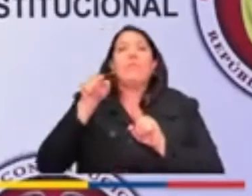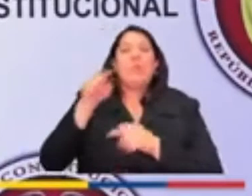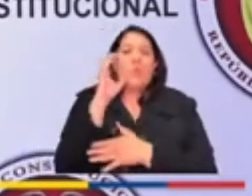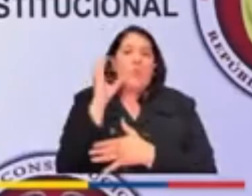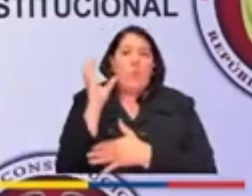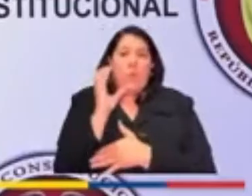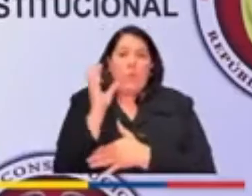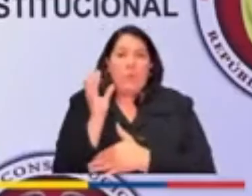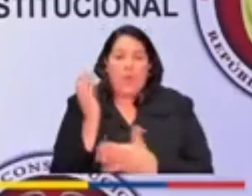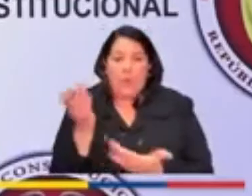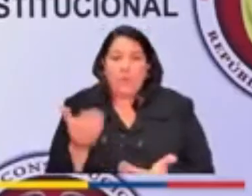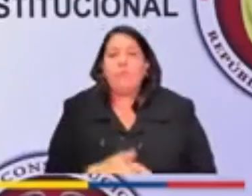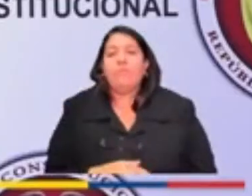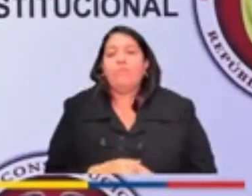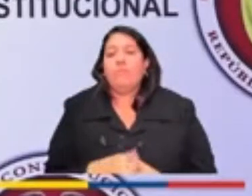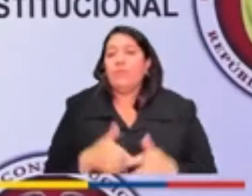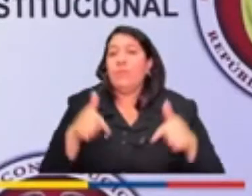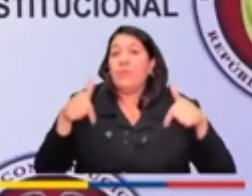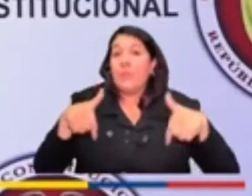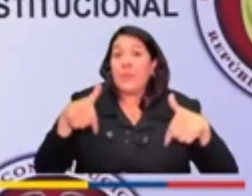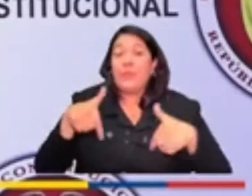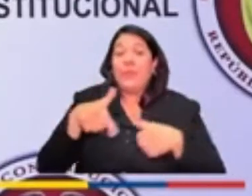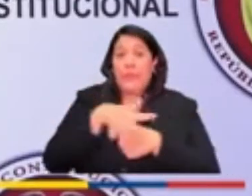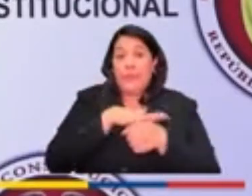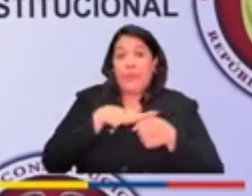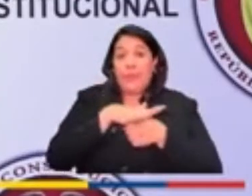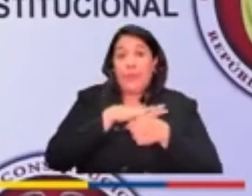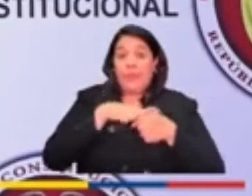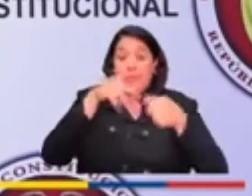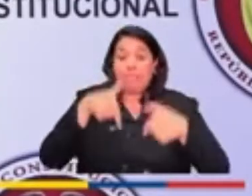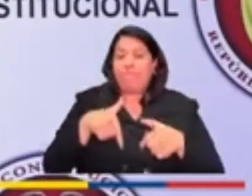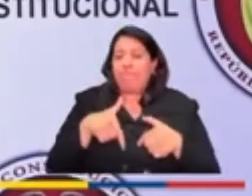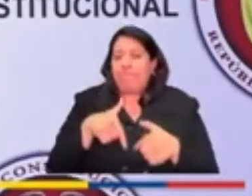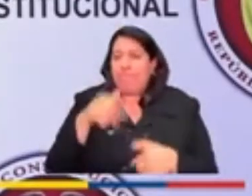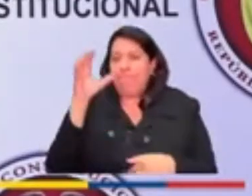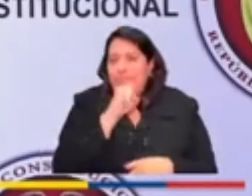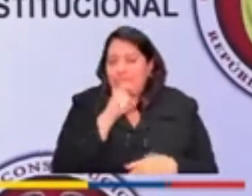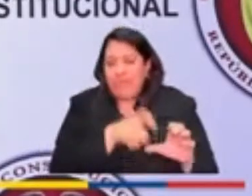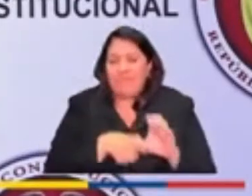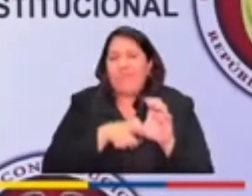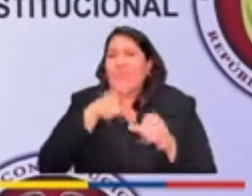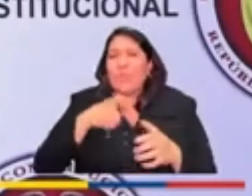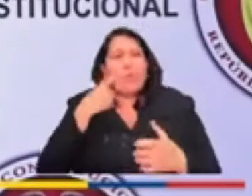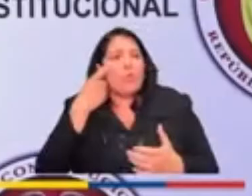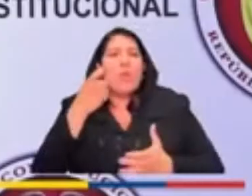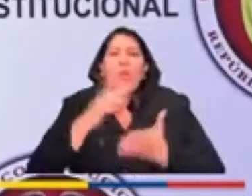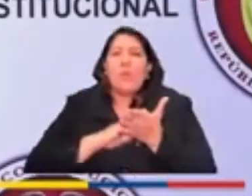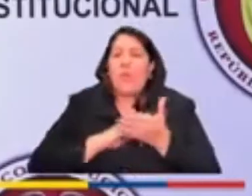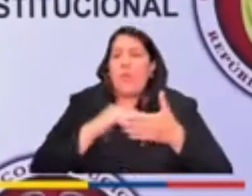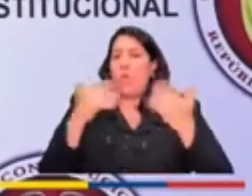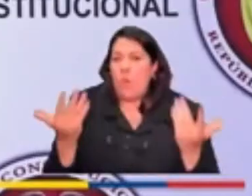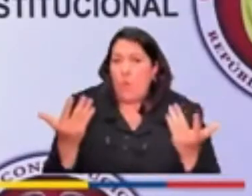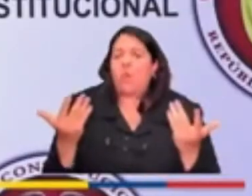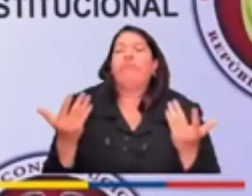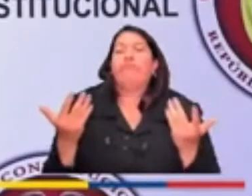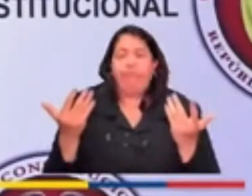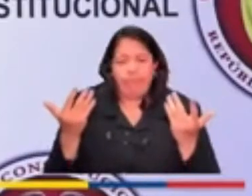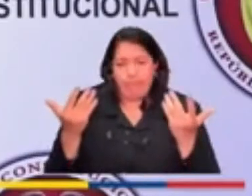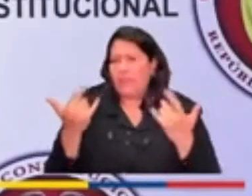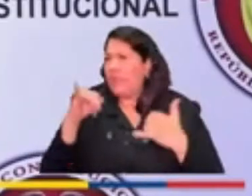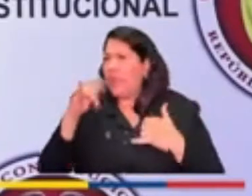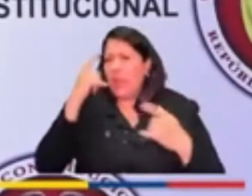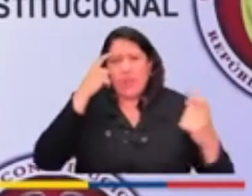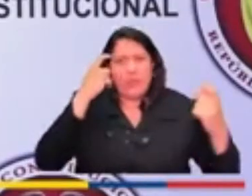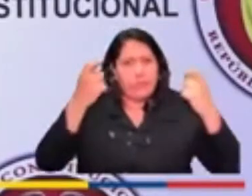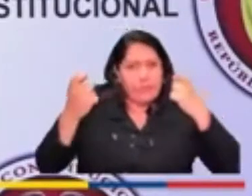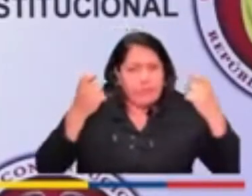Colombia. Entonces, frente a esa situación, es necesario buscar medidas. Nosotros hemos intentado todas las medidas, le hemos